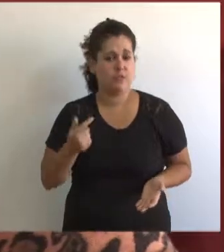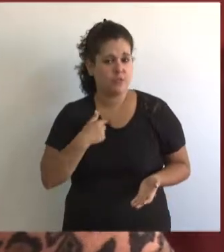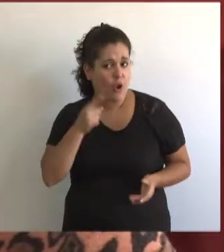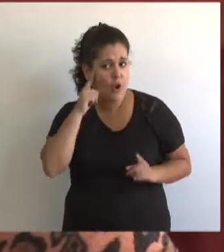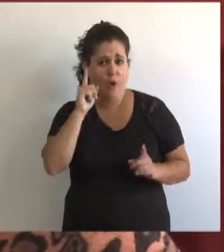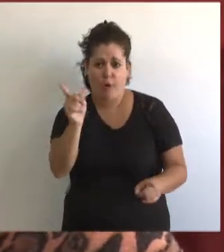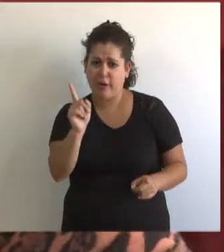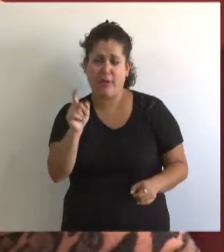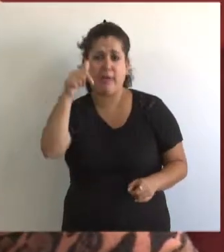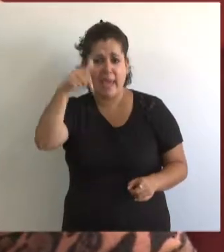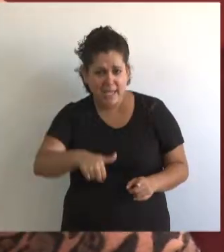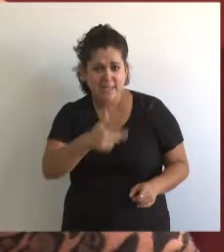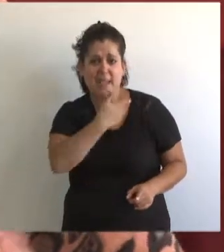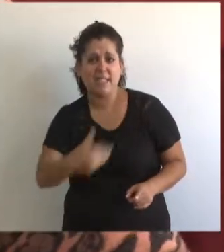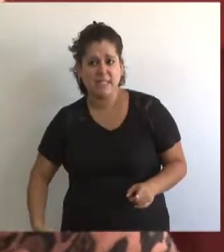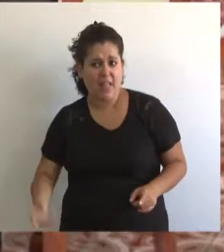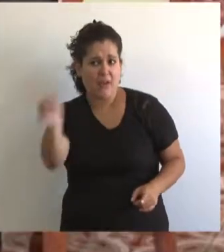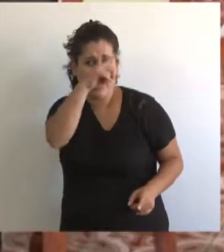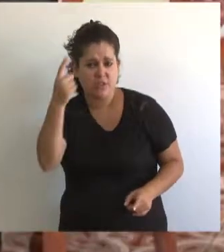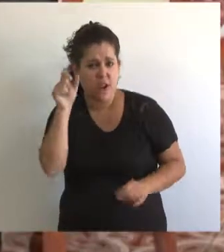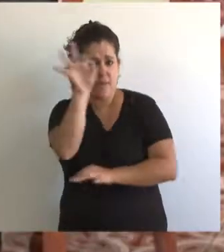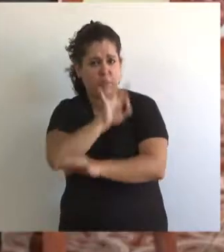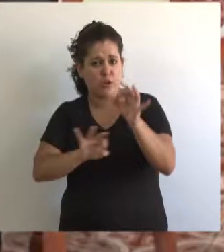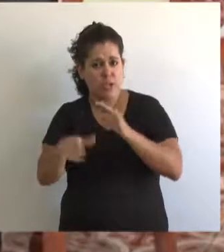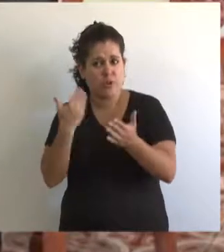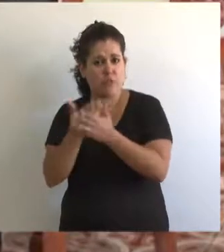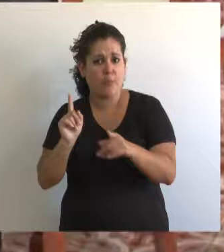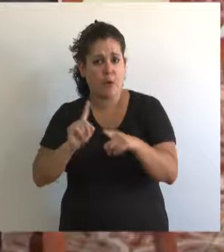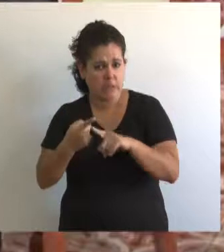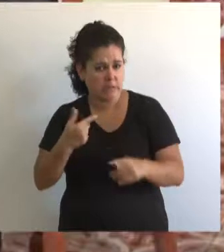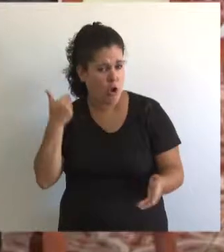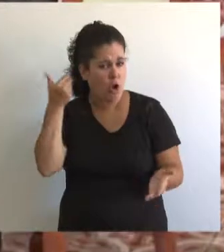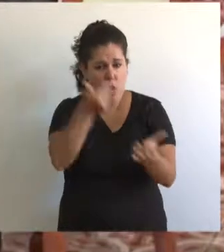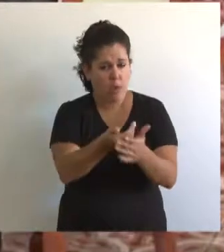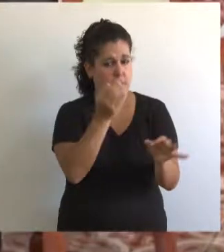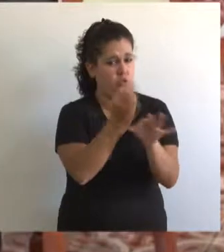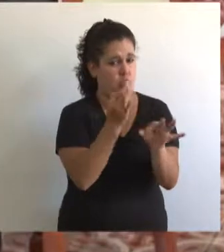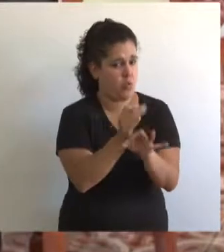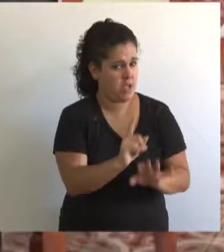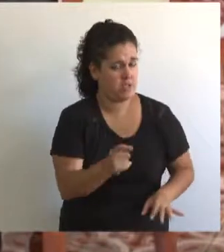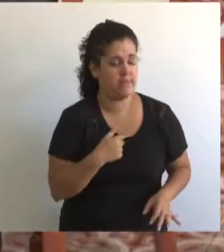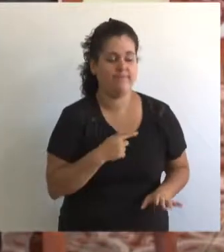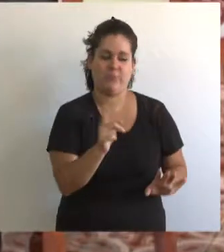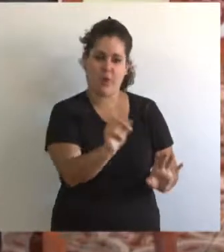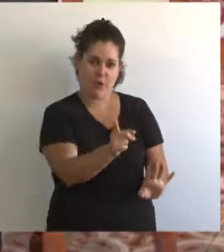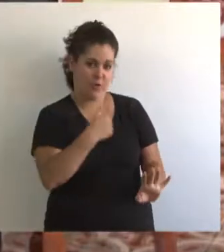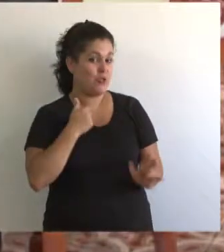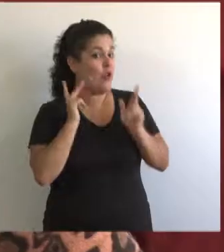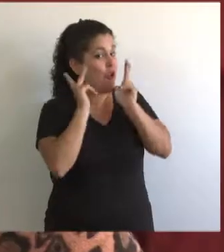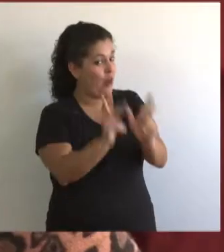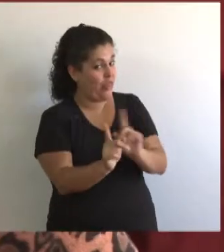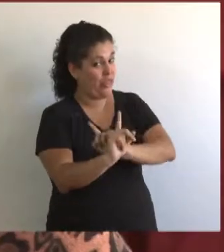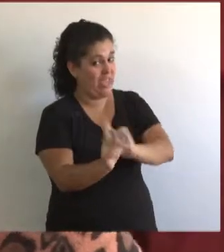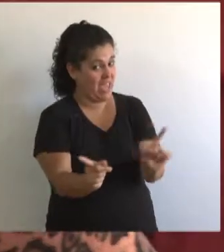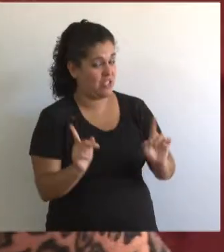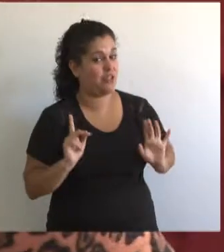Martínez. Yo no creo que este Estado Nacional, este proyecto político, no haya invertido en educación. No, yo no dije eso.